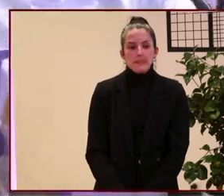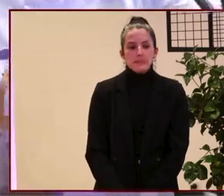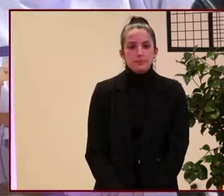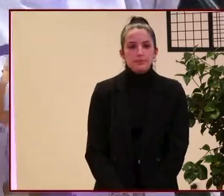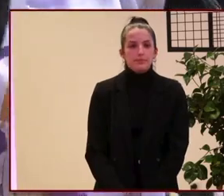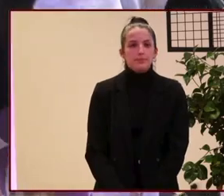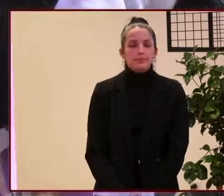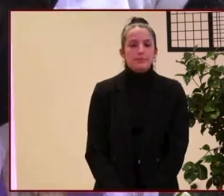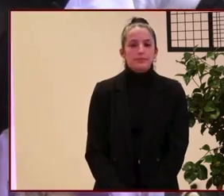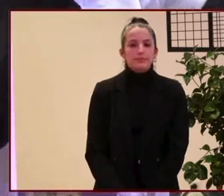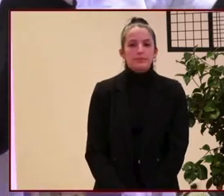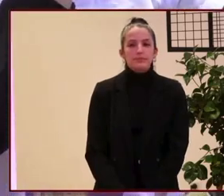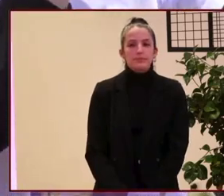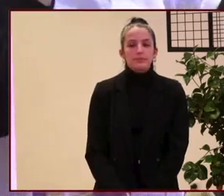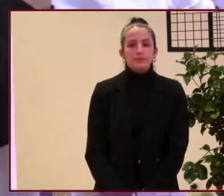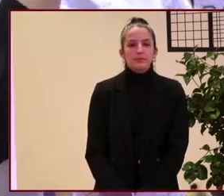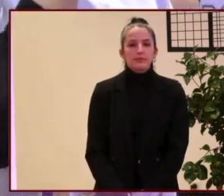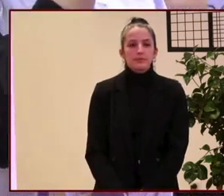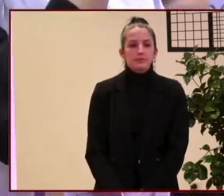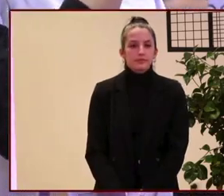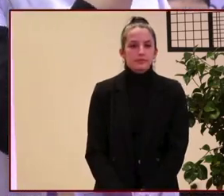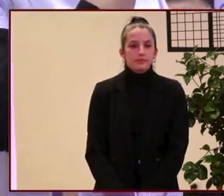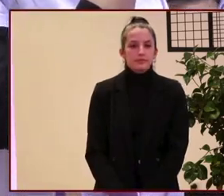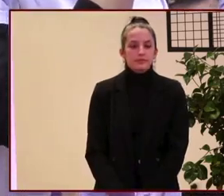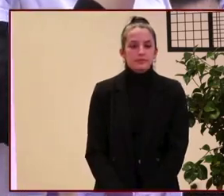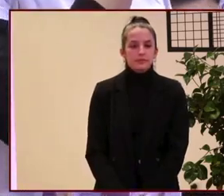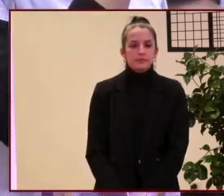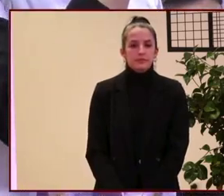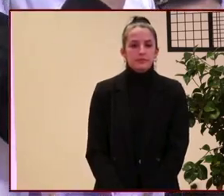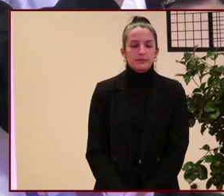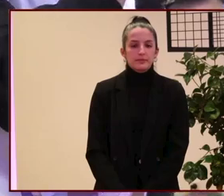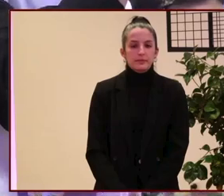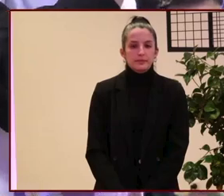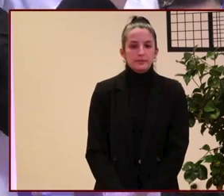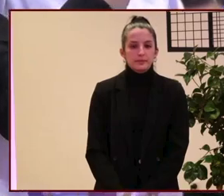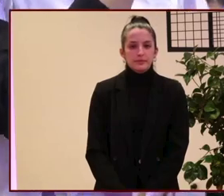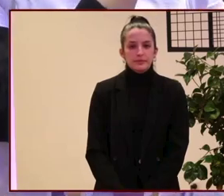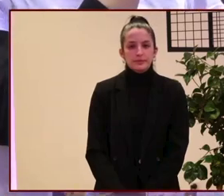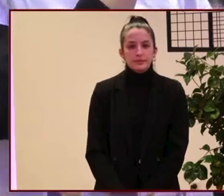ti nací y no me siga las pisadas